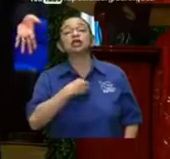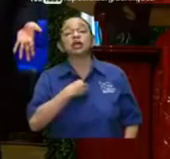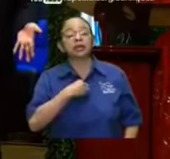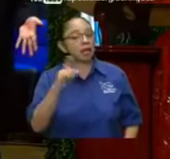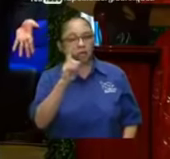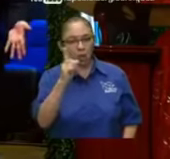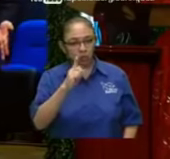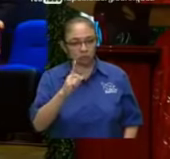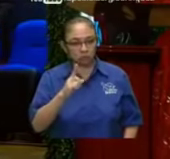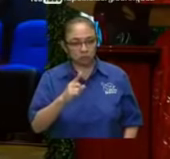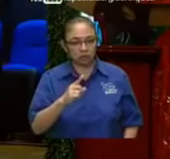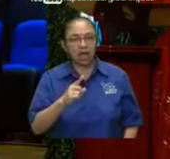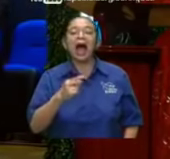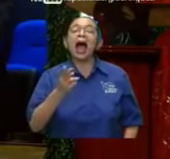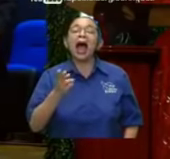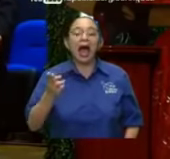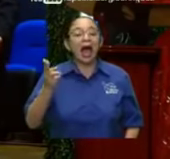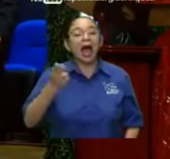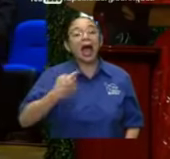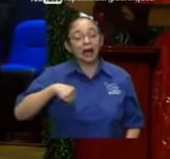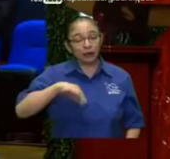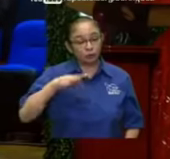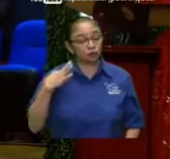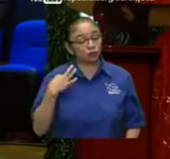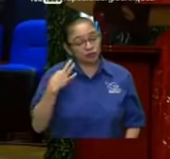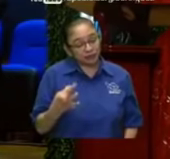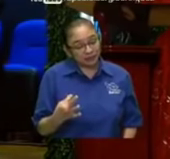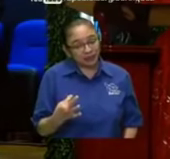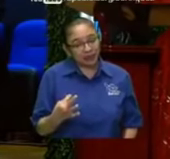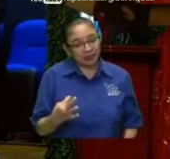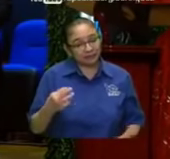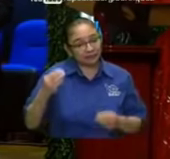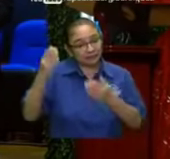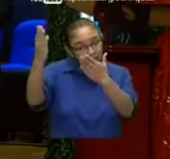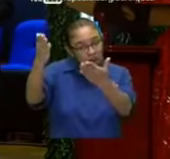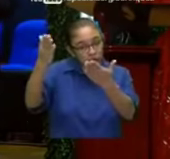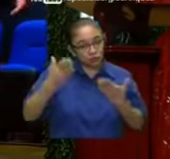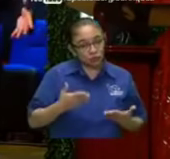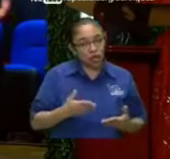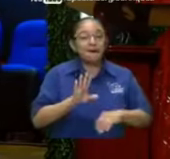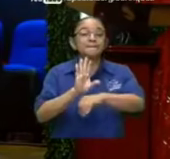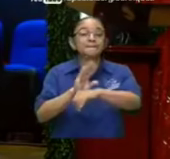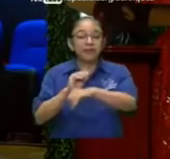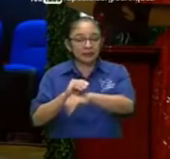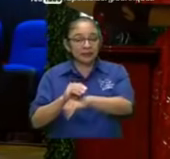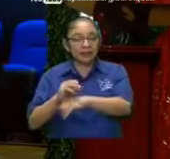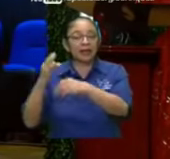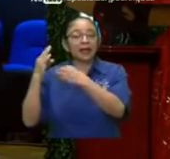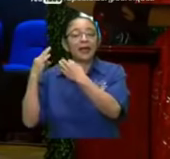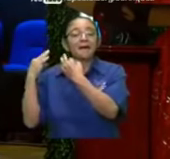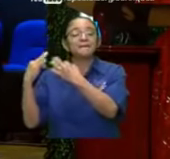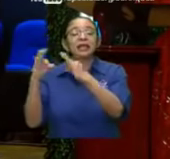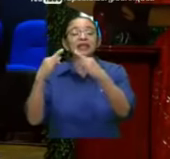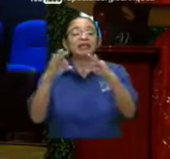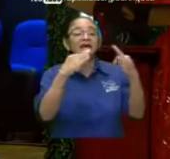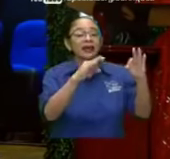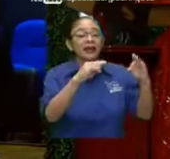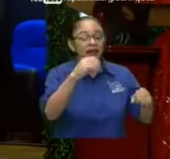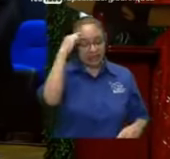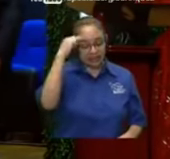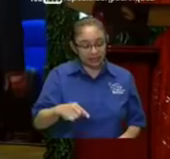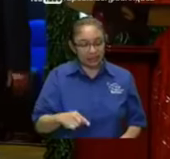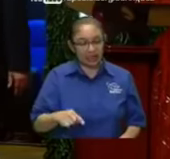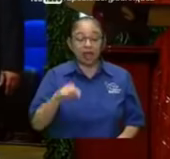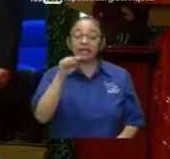cuando nos delegan, nos dan una autoridad para trasladar la palabra y para que fluyan muchas cosas. Pero esa autoridad